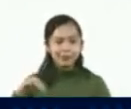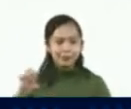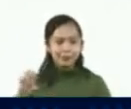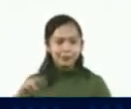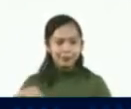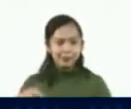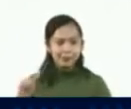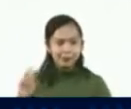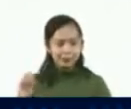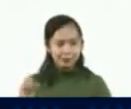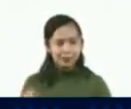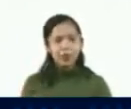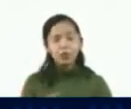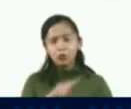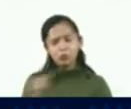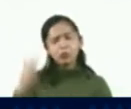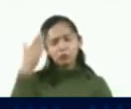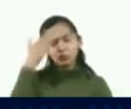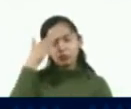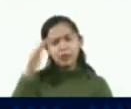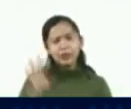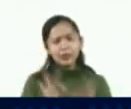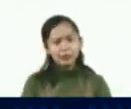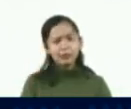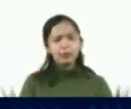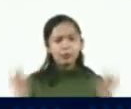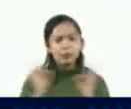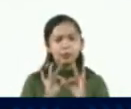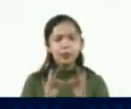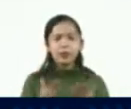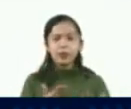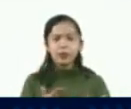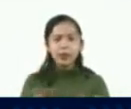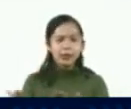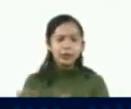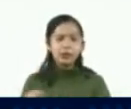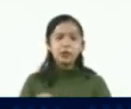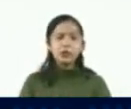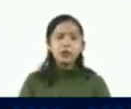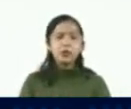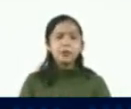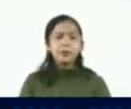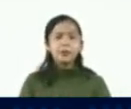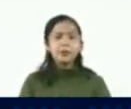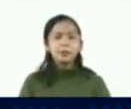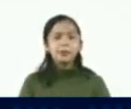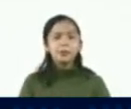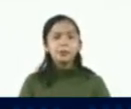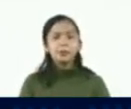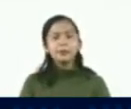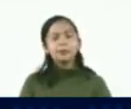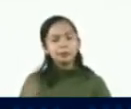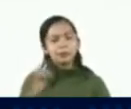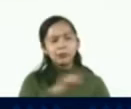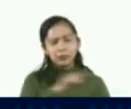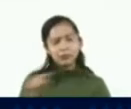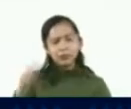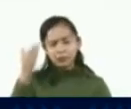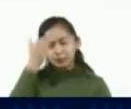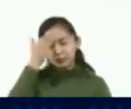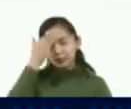que como ustedes saben, y eso es importante ahí para nuestros compañeros de los medios que se conozca, que